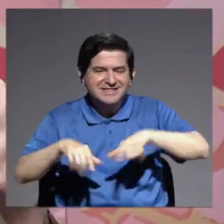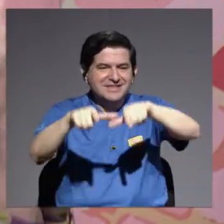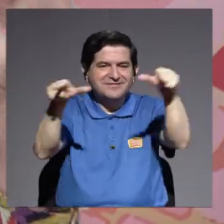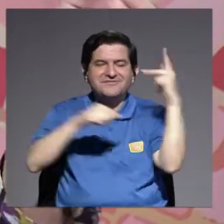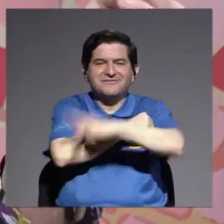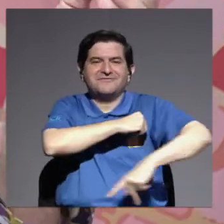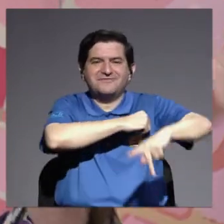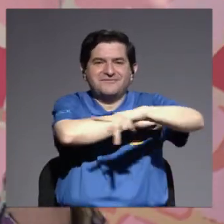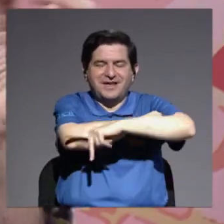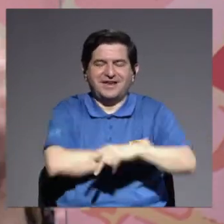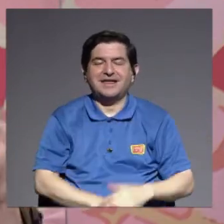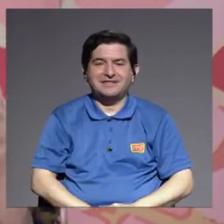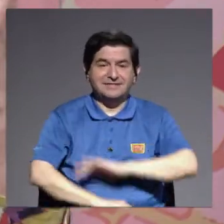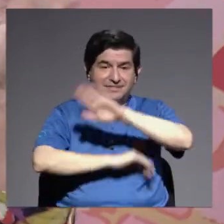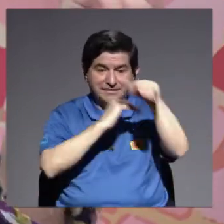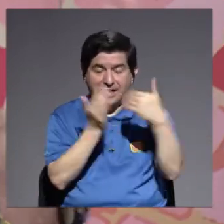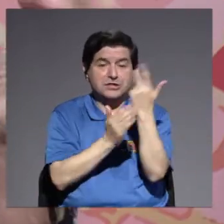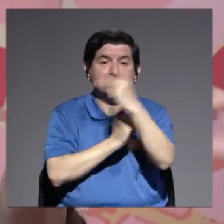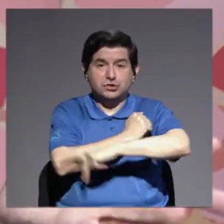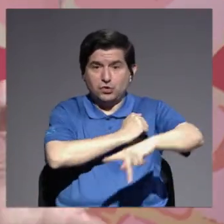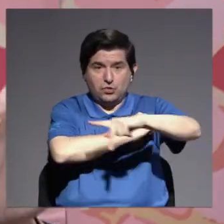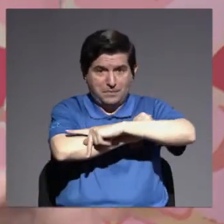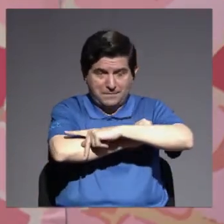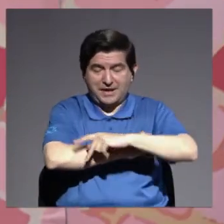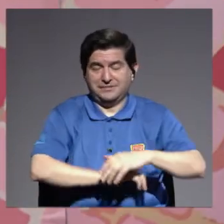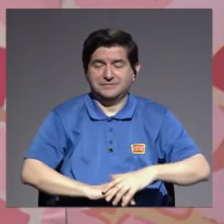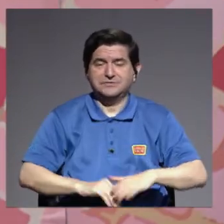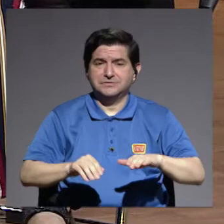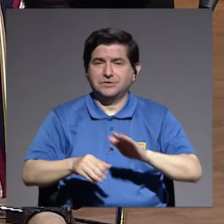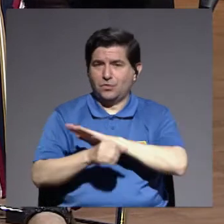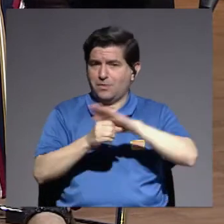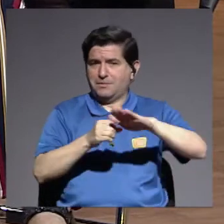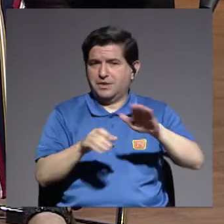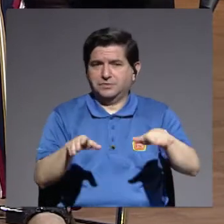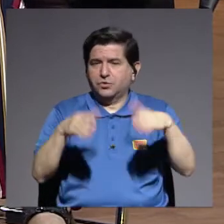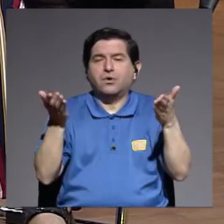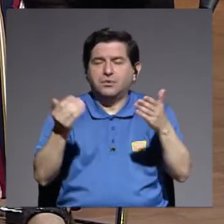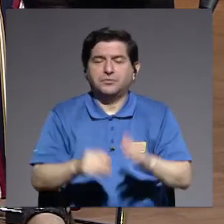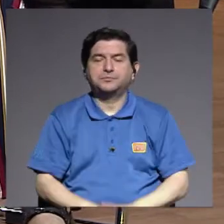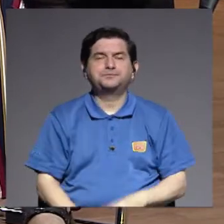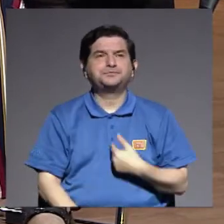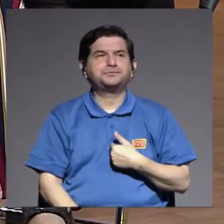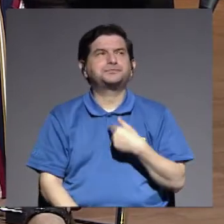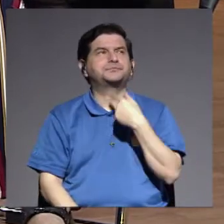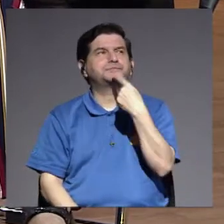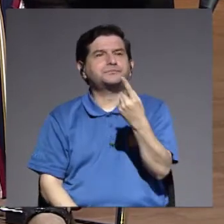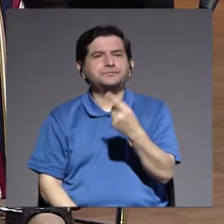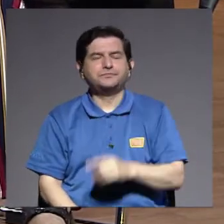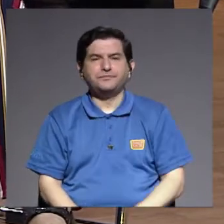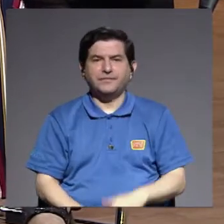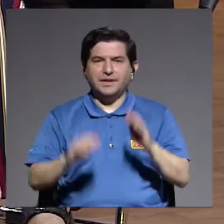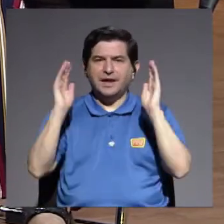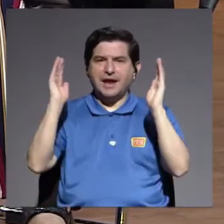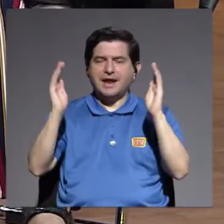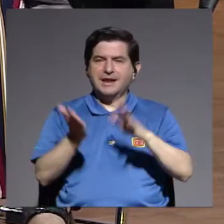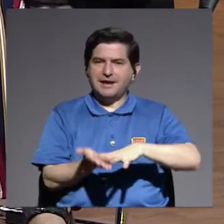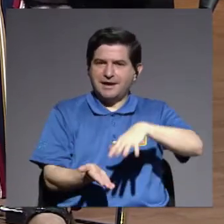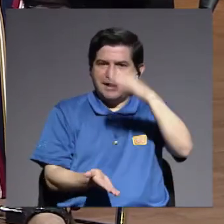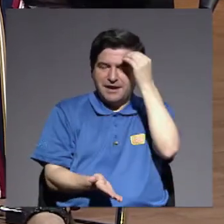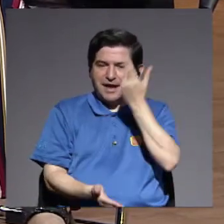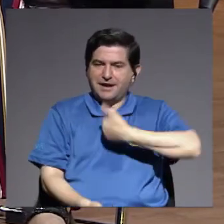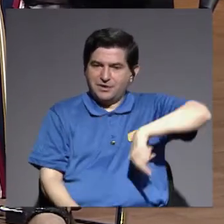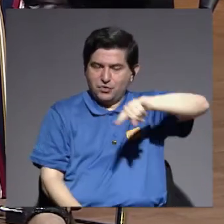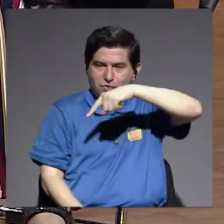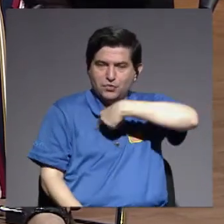del país, de frontera a frontera y de costa a costa. Sí, justamente yo diría que el gran aprendizaje que tanto